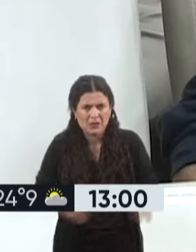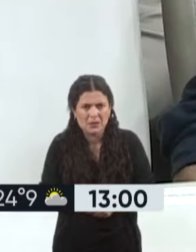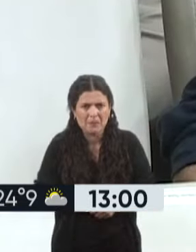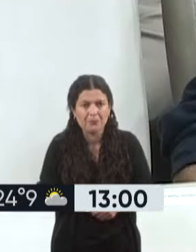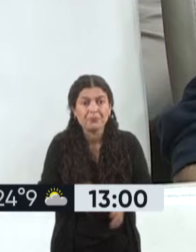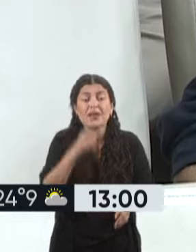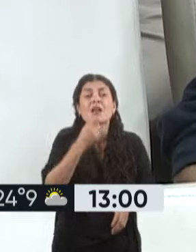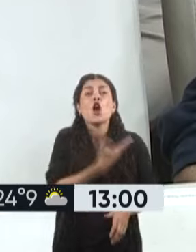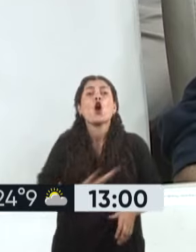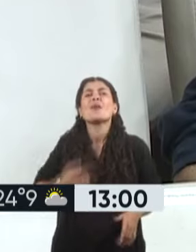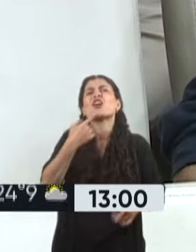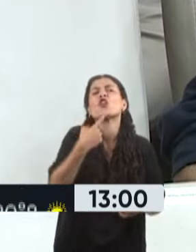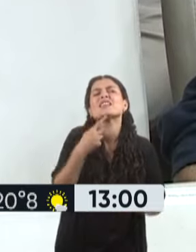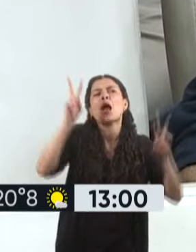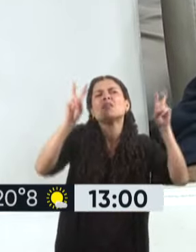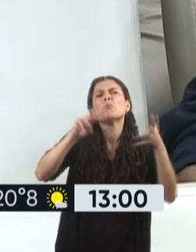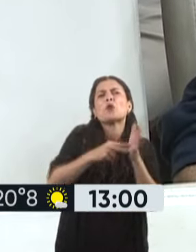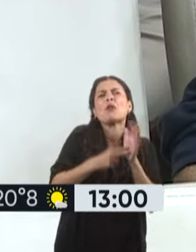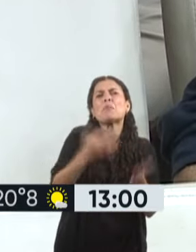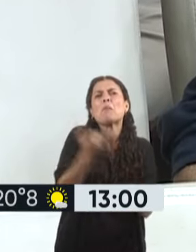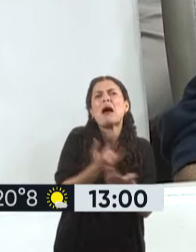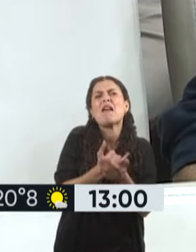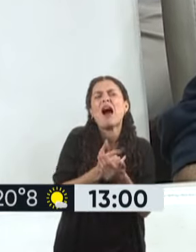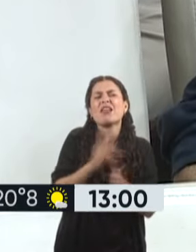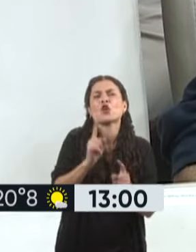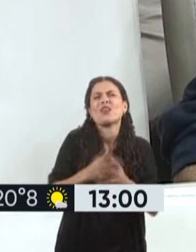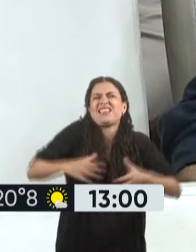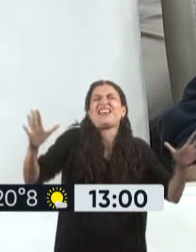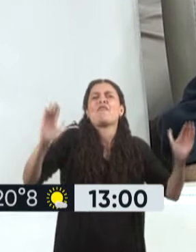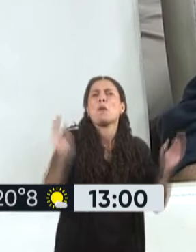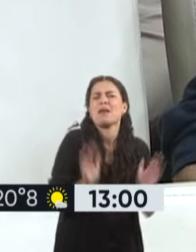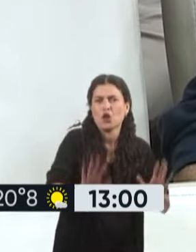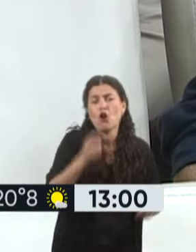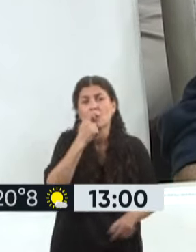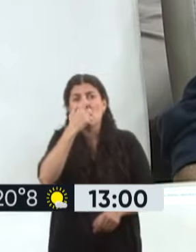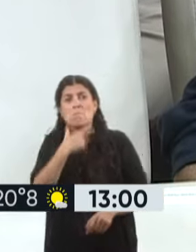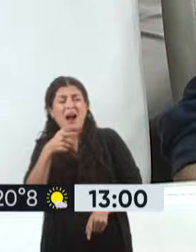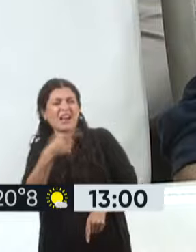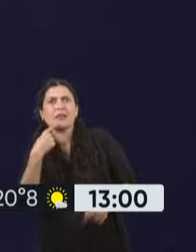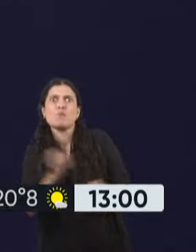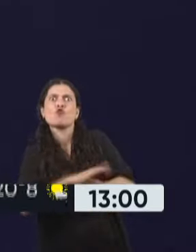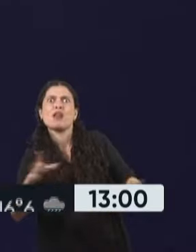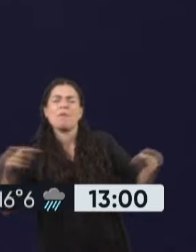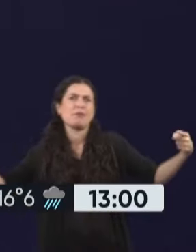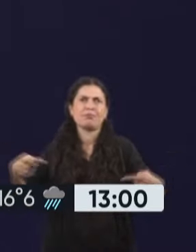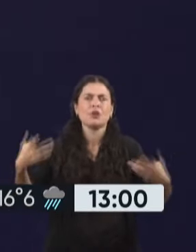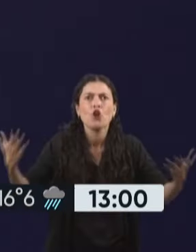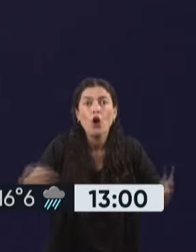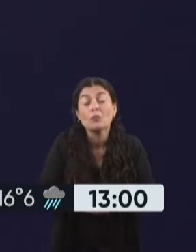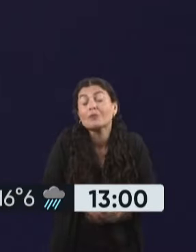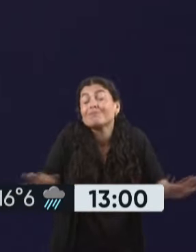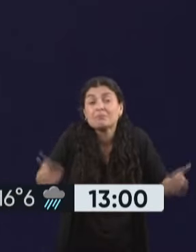un tema menor, mediático, pero el principal socio del gobierno dice que es un hecho grave. Eso, inevitablemente, objetivamente, se distancia. Y está perfecto, y es la opinión